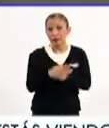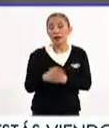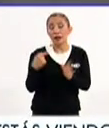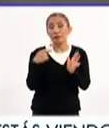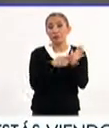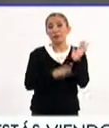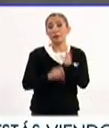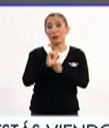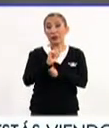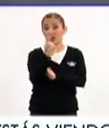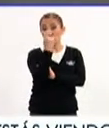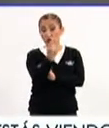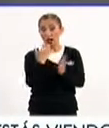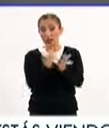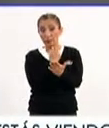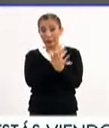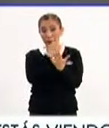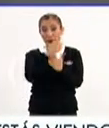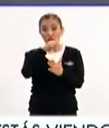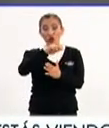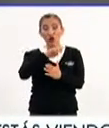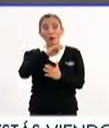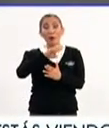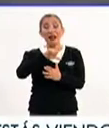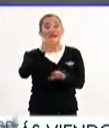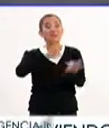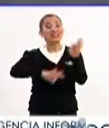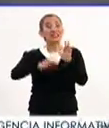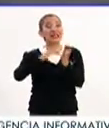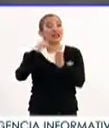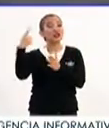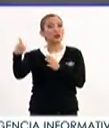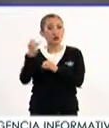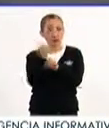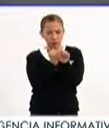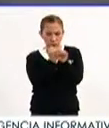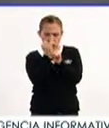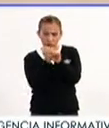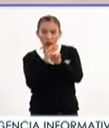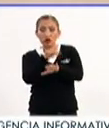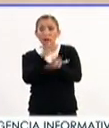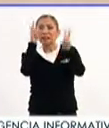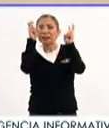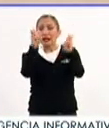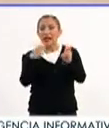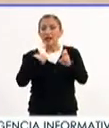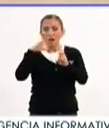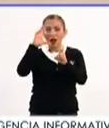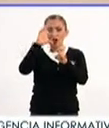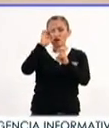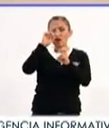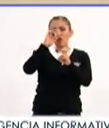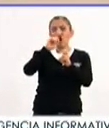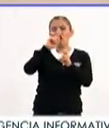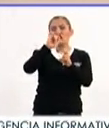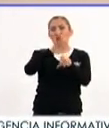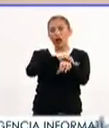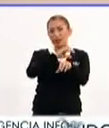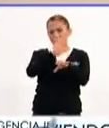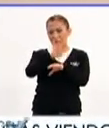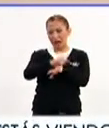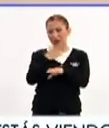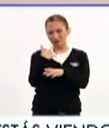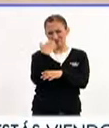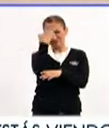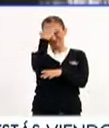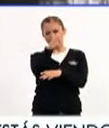En 1921 ganó el Premio Nobel de Física gracias a sus investigaciones sobre el efecto fotoeléctrico, que aunque parezca